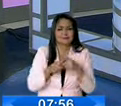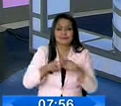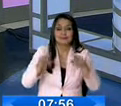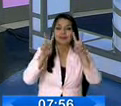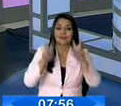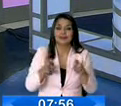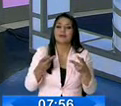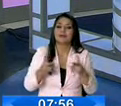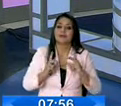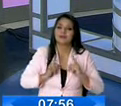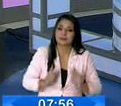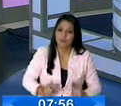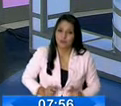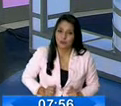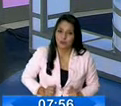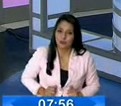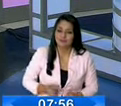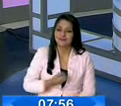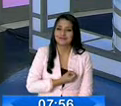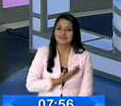hasta por salud. Correr por tu pasión.